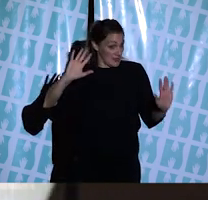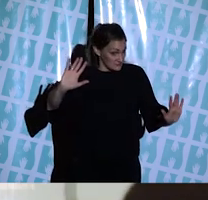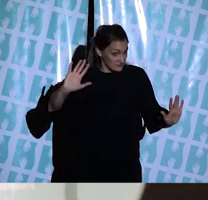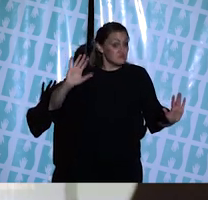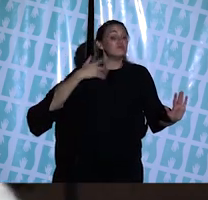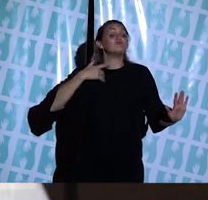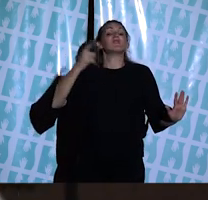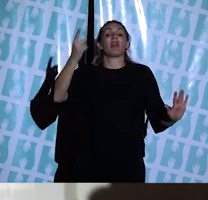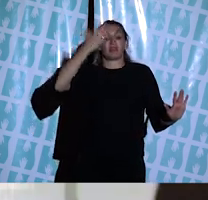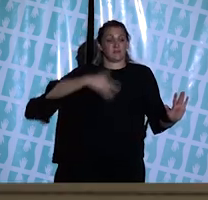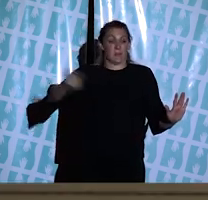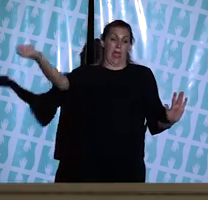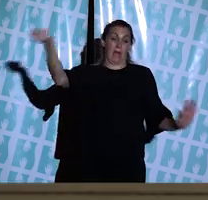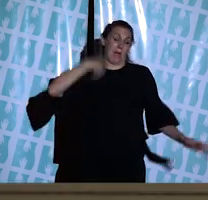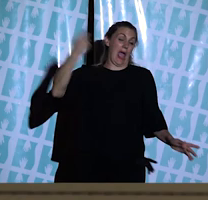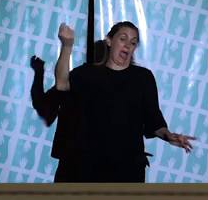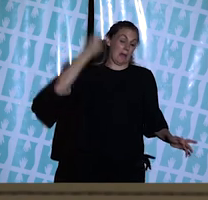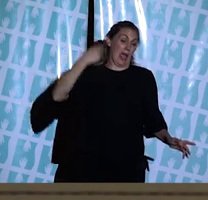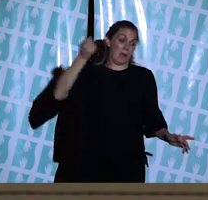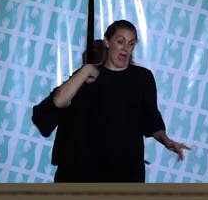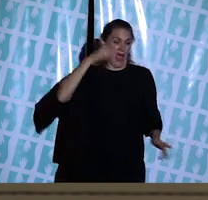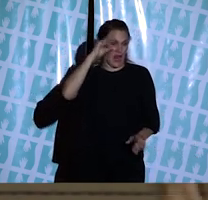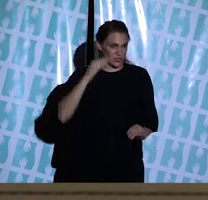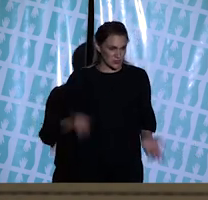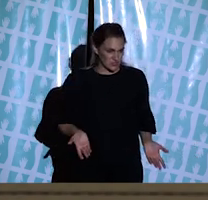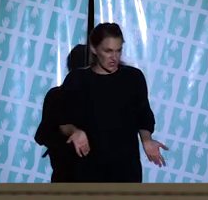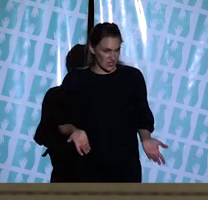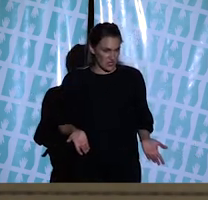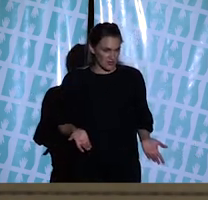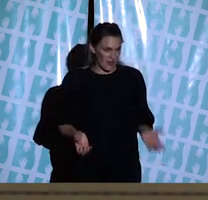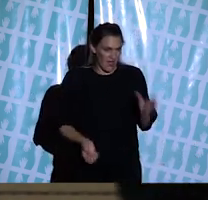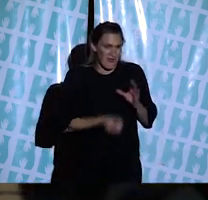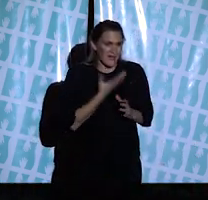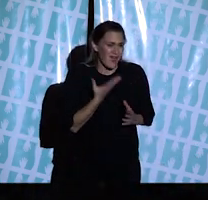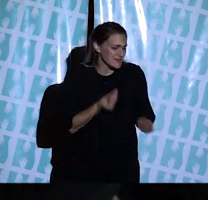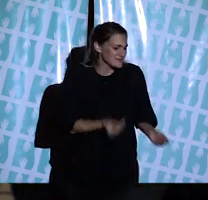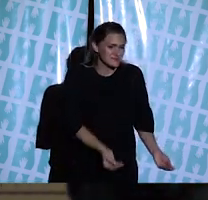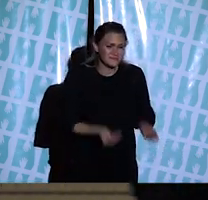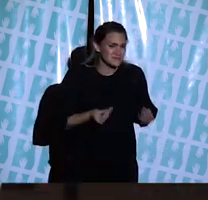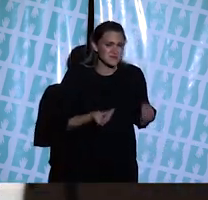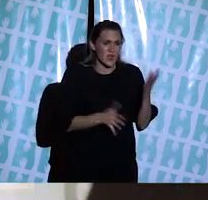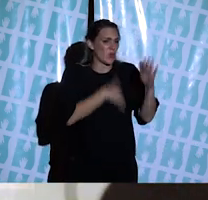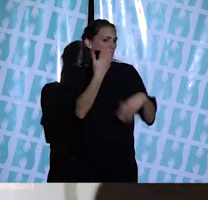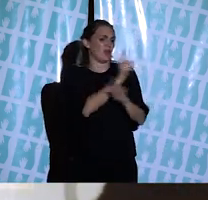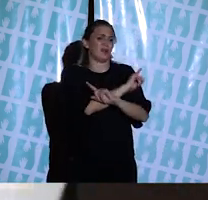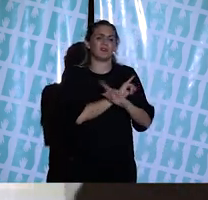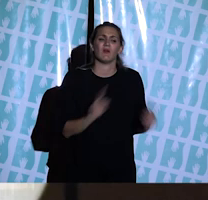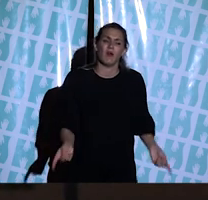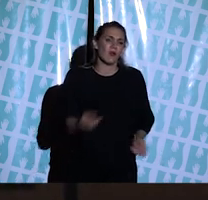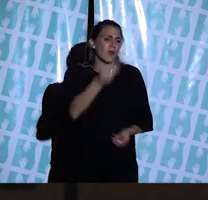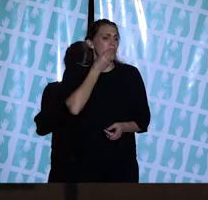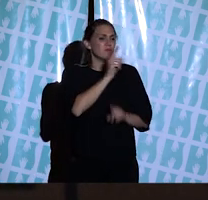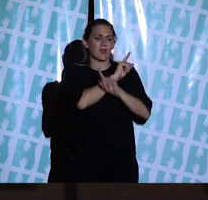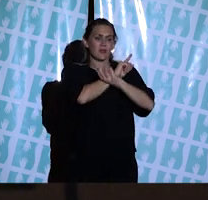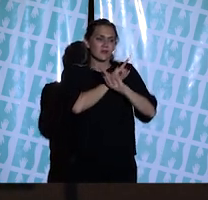dar con un palo a la noche? Y la muerde a la dueña, no sé, y no juega, y no come, y no... Y esa